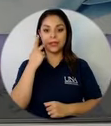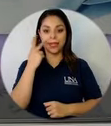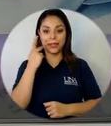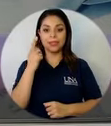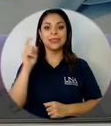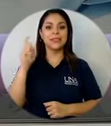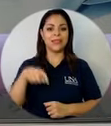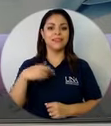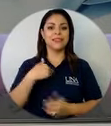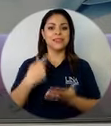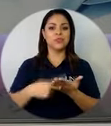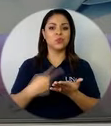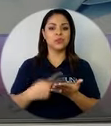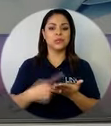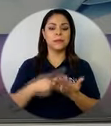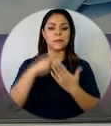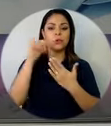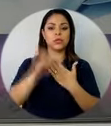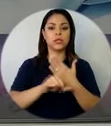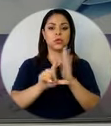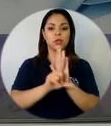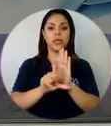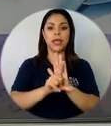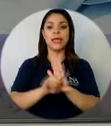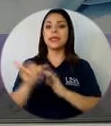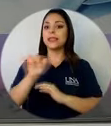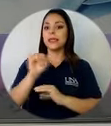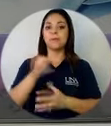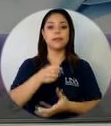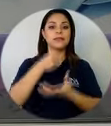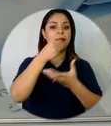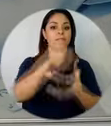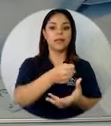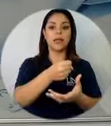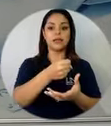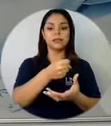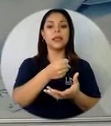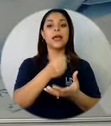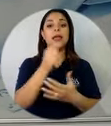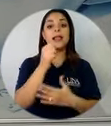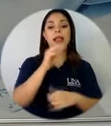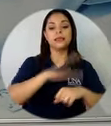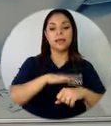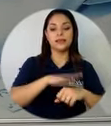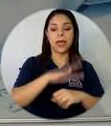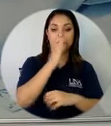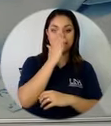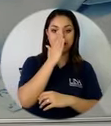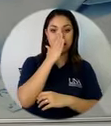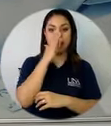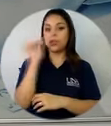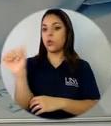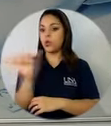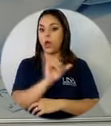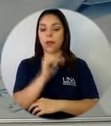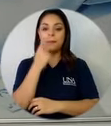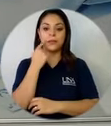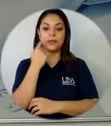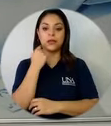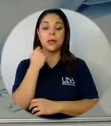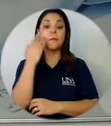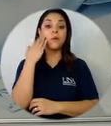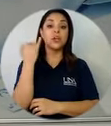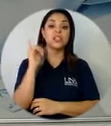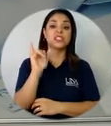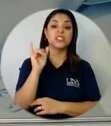país ya tiene que discutir, un proyecto de ley, y que además se financie de la misma forma como se financia las licencias de maternidad, porque si recae más